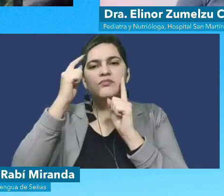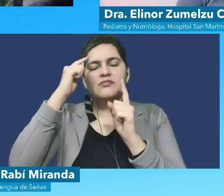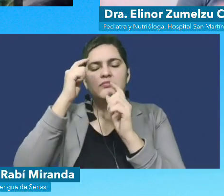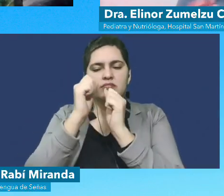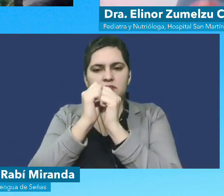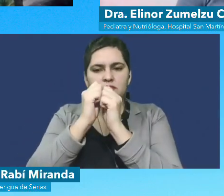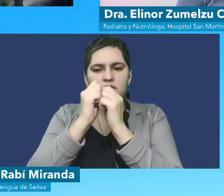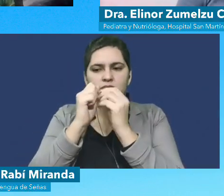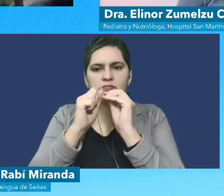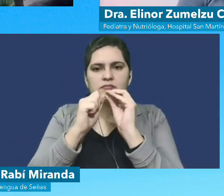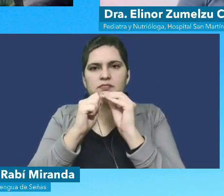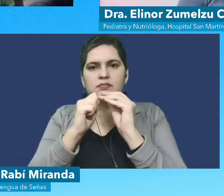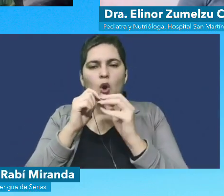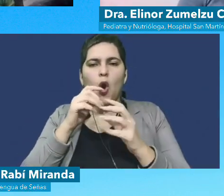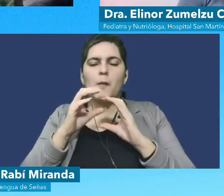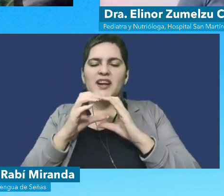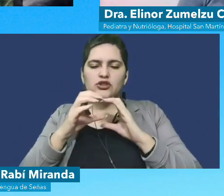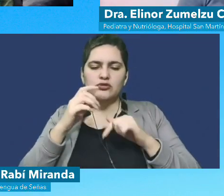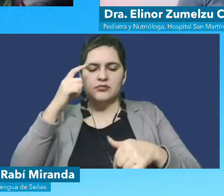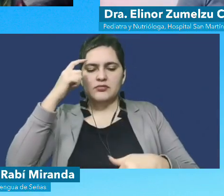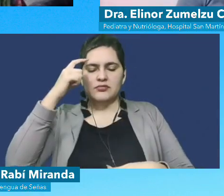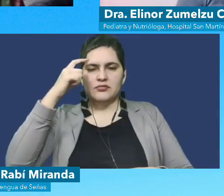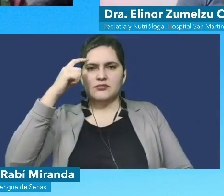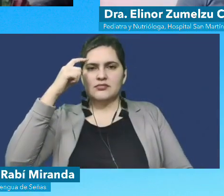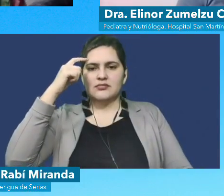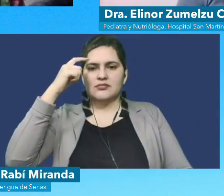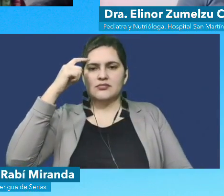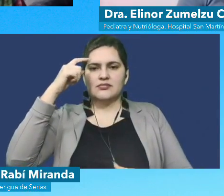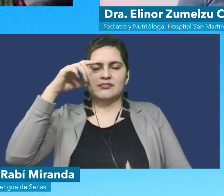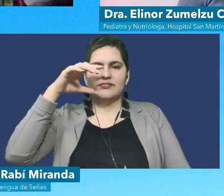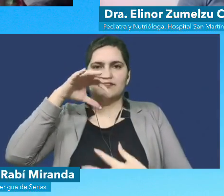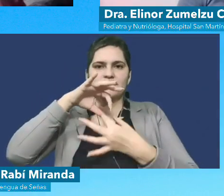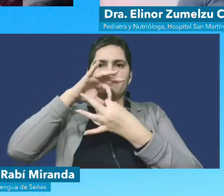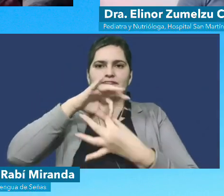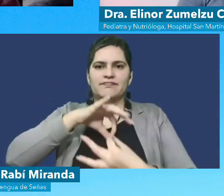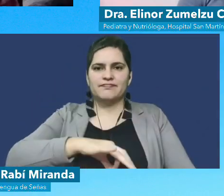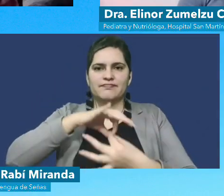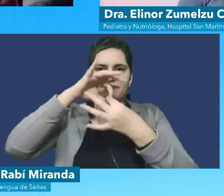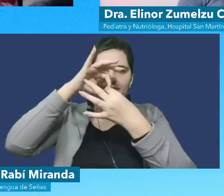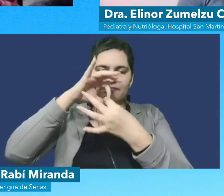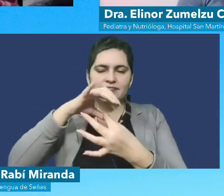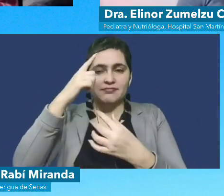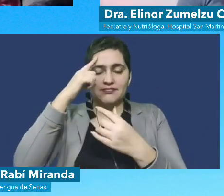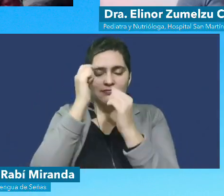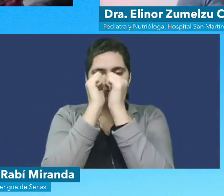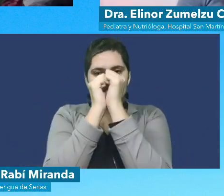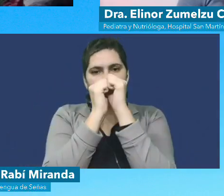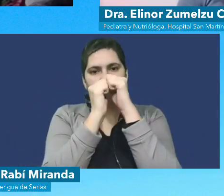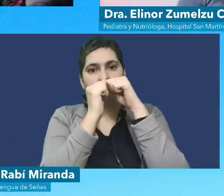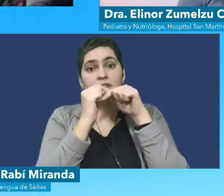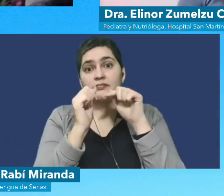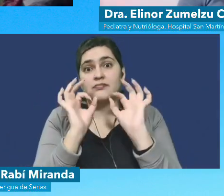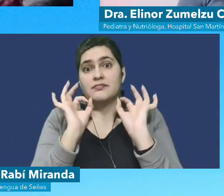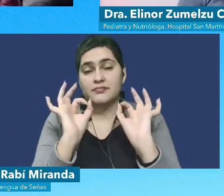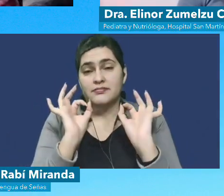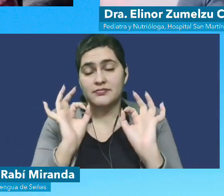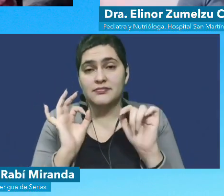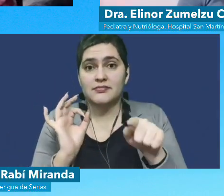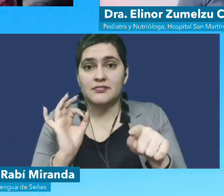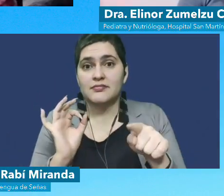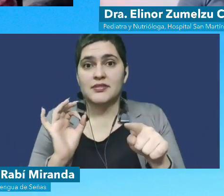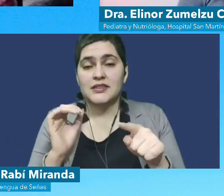que comunican la manera de comunicarse del sistema nervioso, que están presentes tanto en nuestro